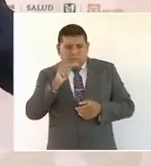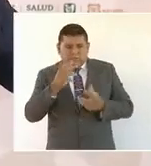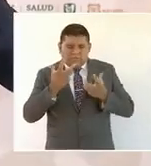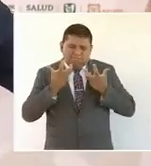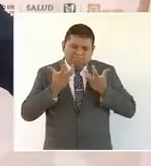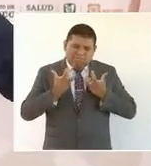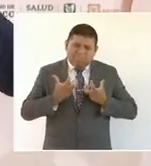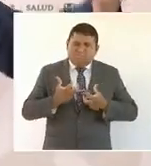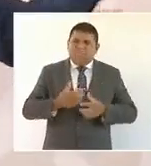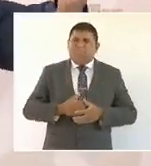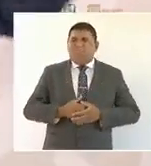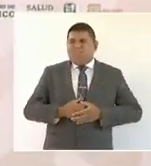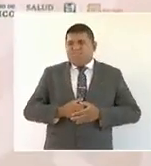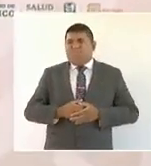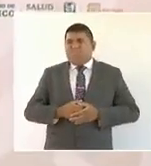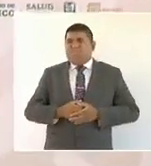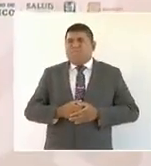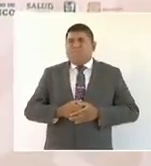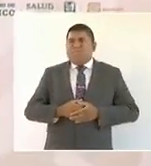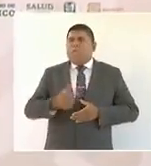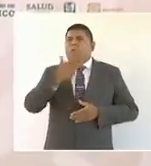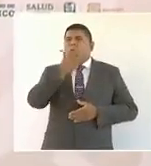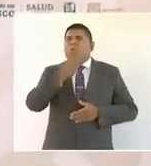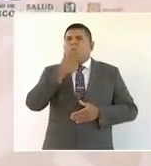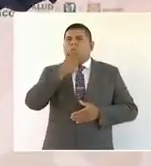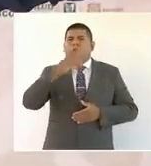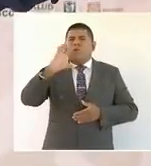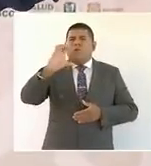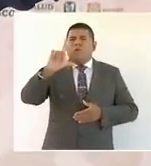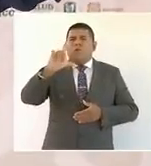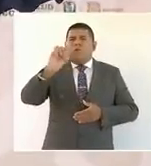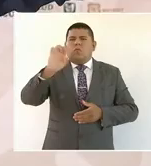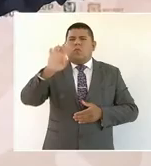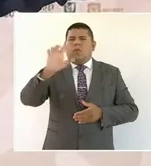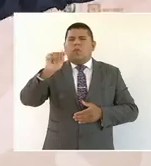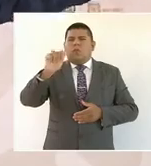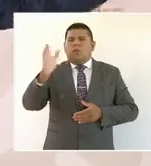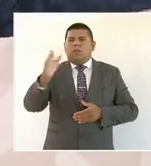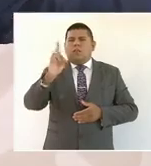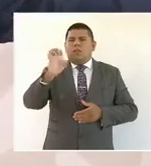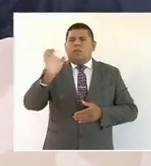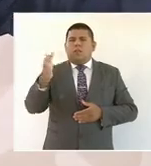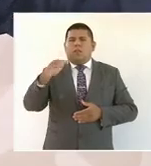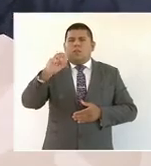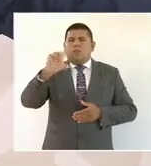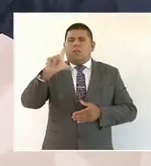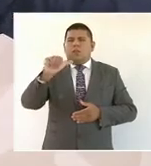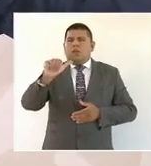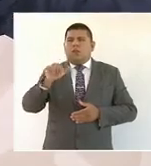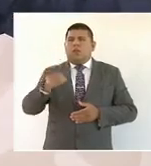una campaña, bueno, a Loret de Mola, para ser más claro, le pagaban